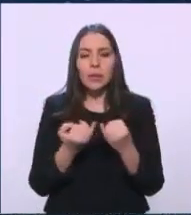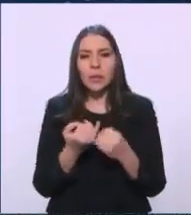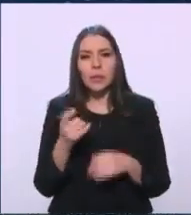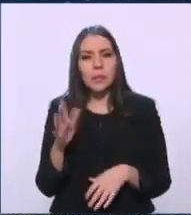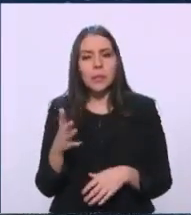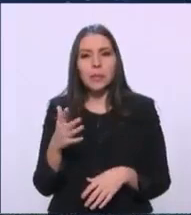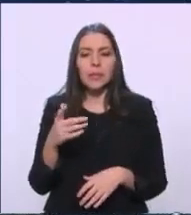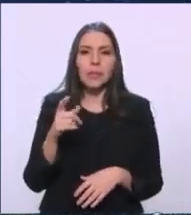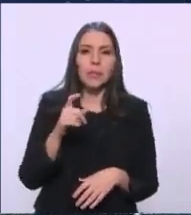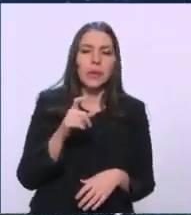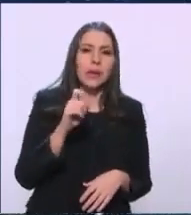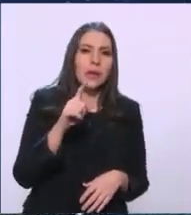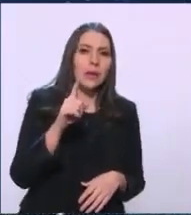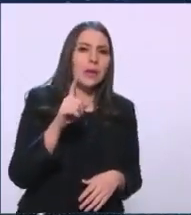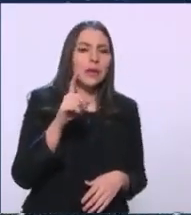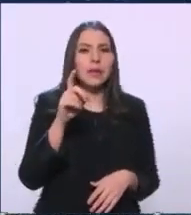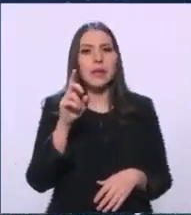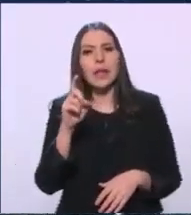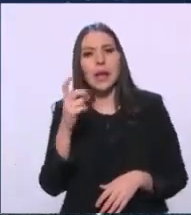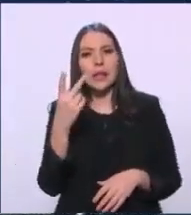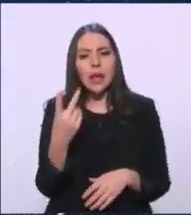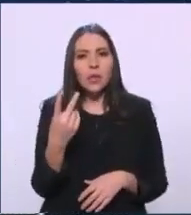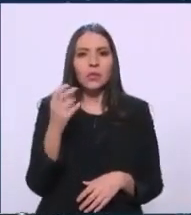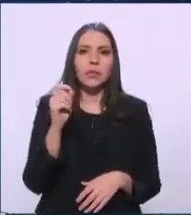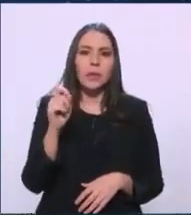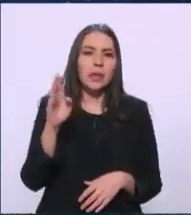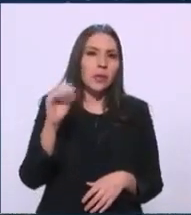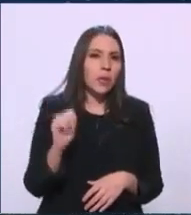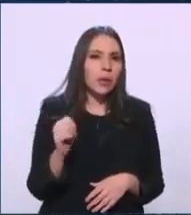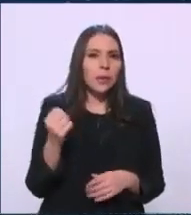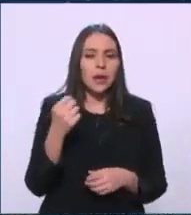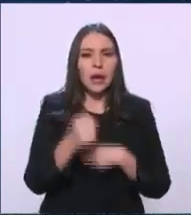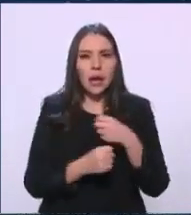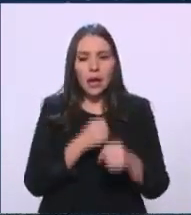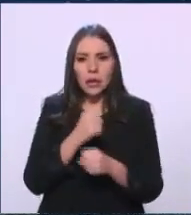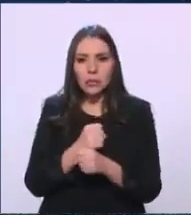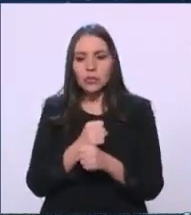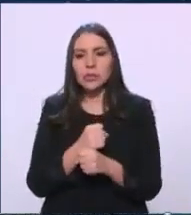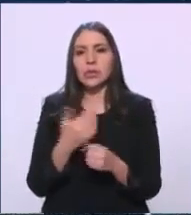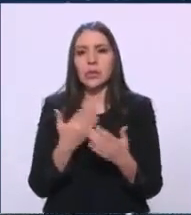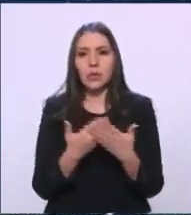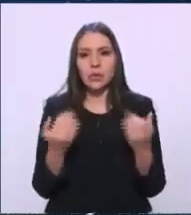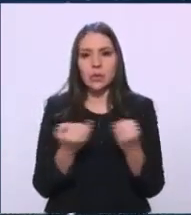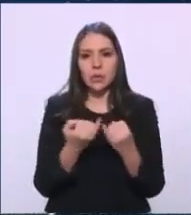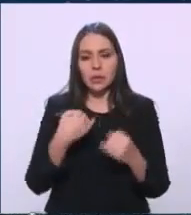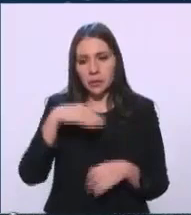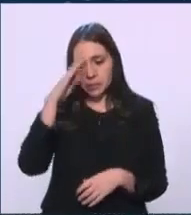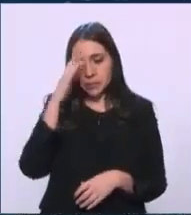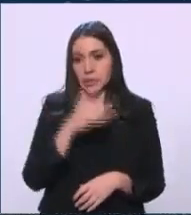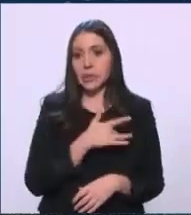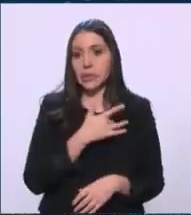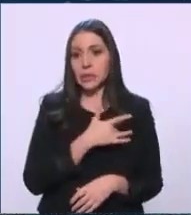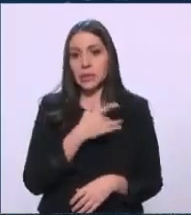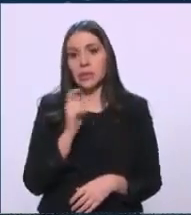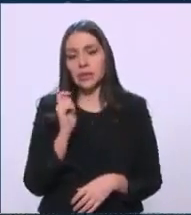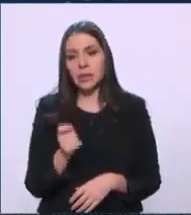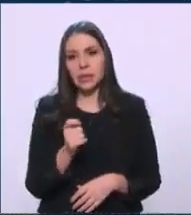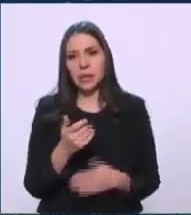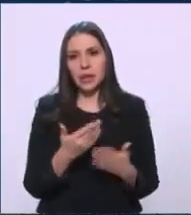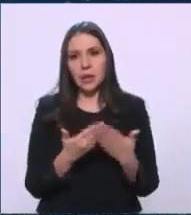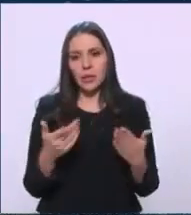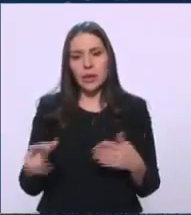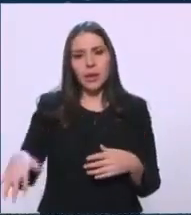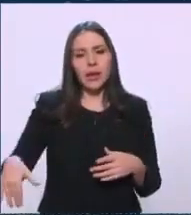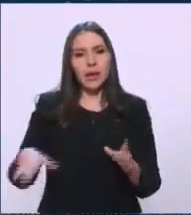29-32, los niveles de aprobación de esta percepción, ¿no?, que es un poco de lo que